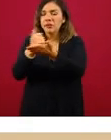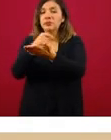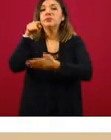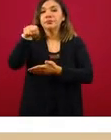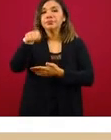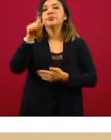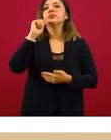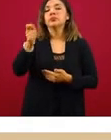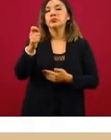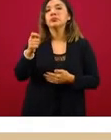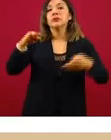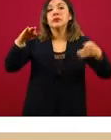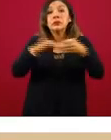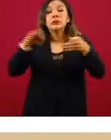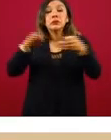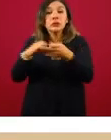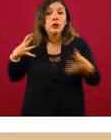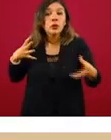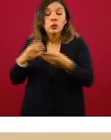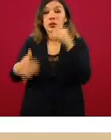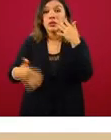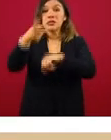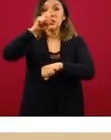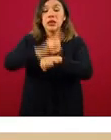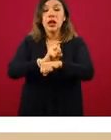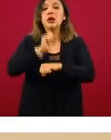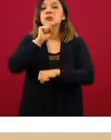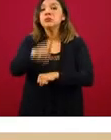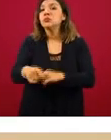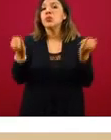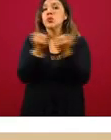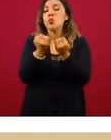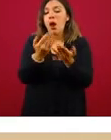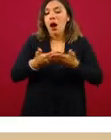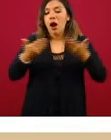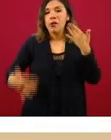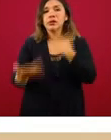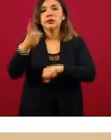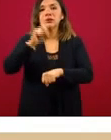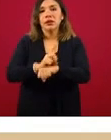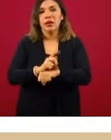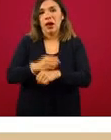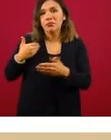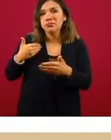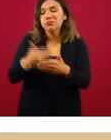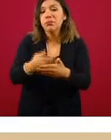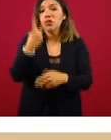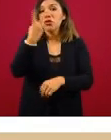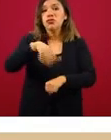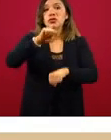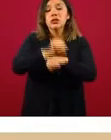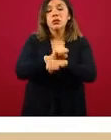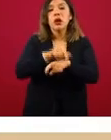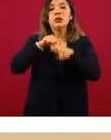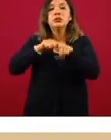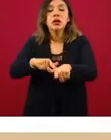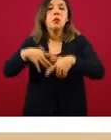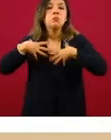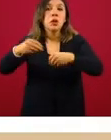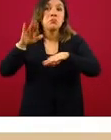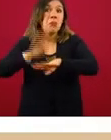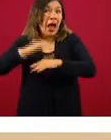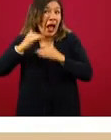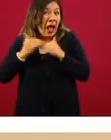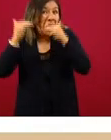la tasa de incidencia acumulada de hace 15 días es similar a la de estos 15 días, lo que quiere decir que en 2 semanas la epidemia